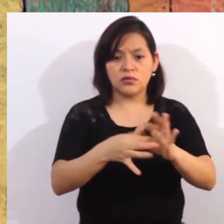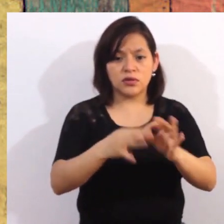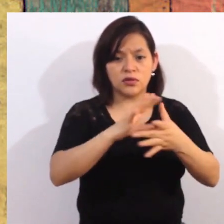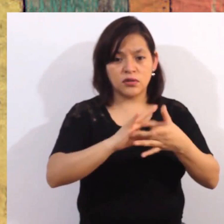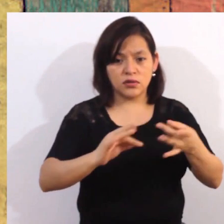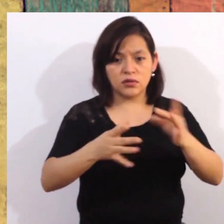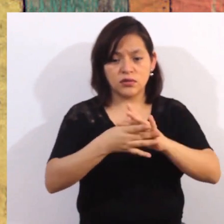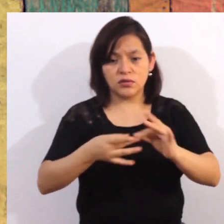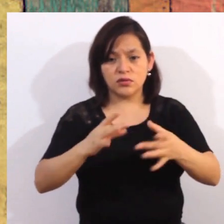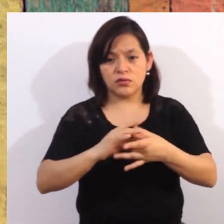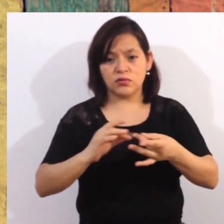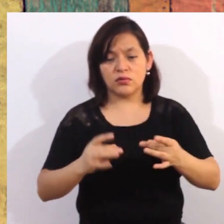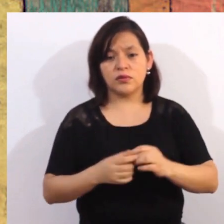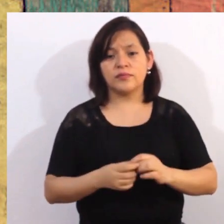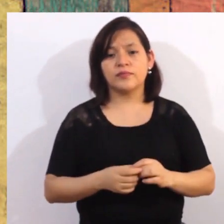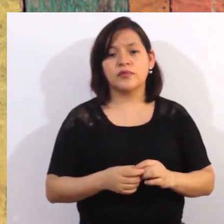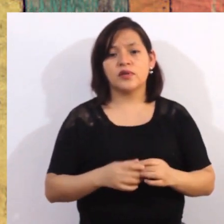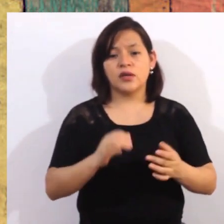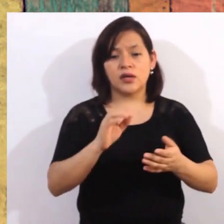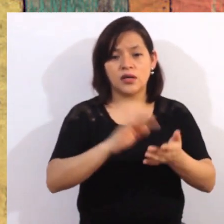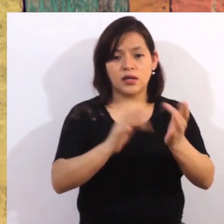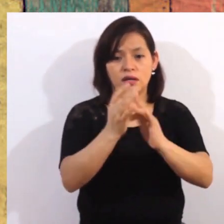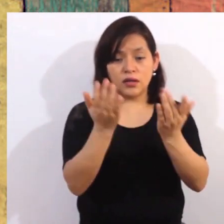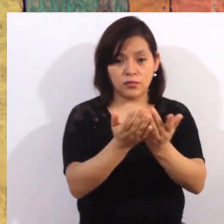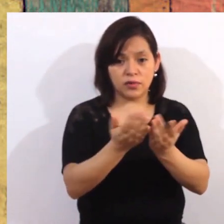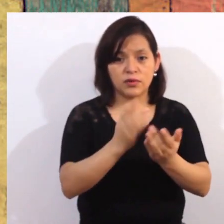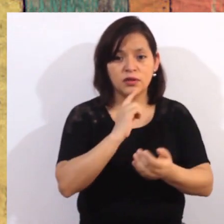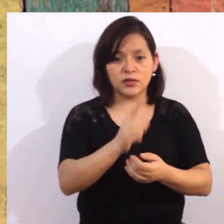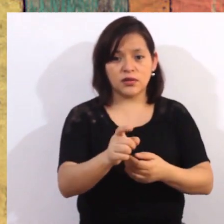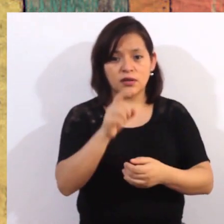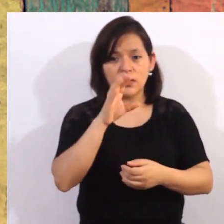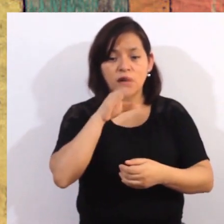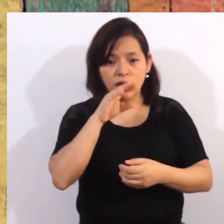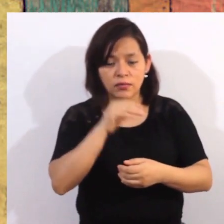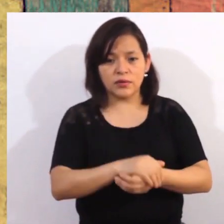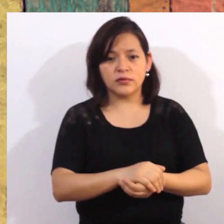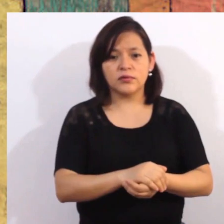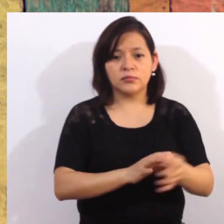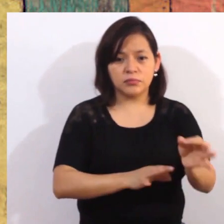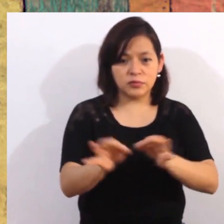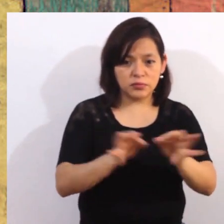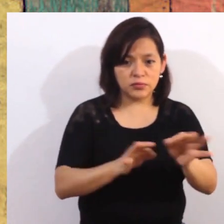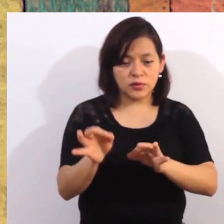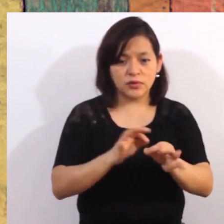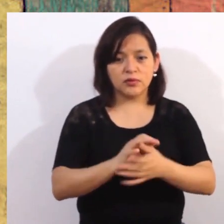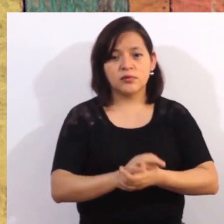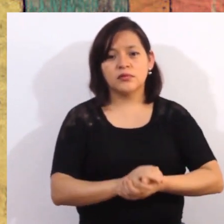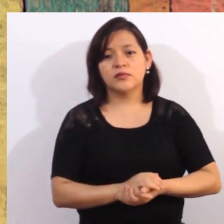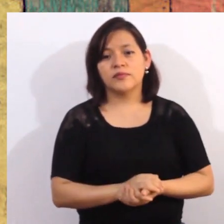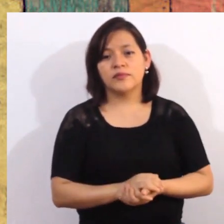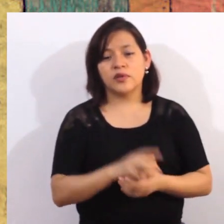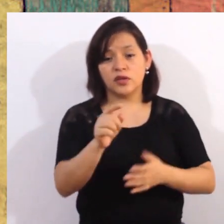los cuales la Biblia no nos está hablando, sino más bien nos hace referencias proféticas de ese tiempo, y estos